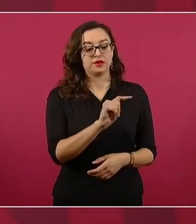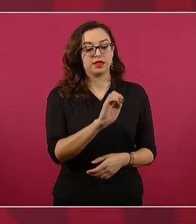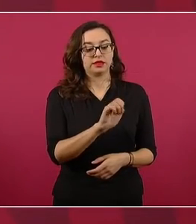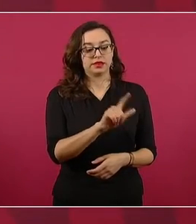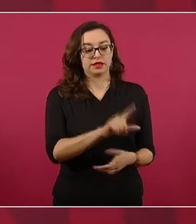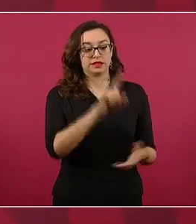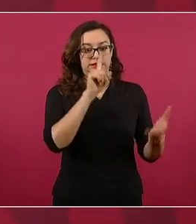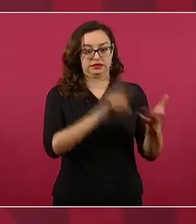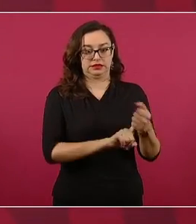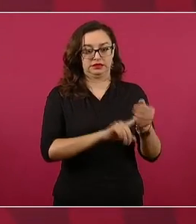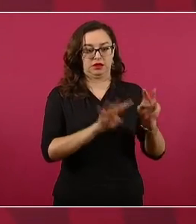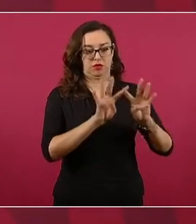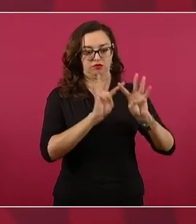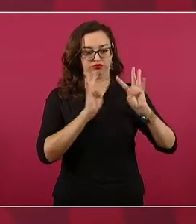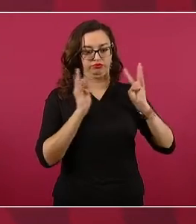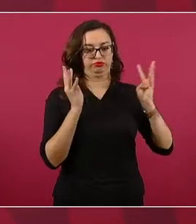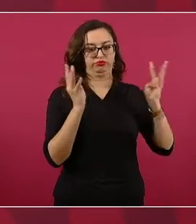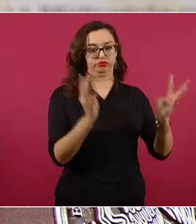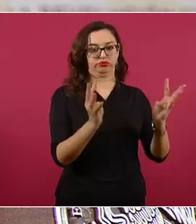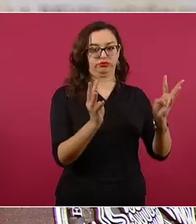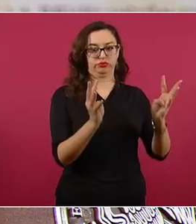consejero